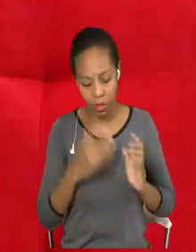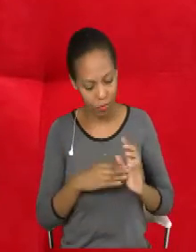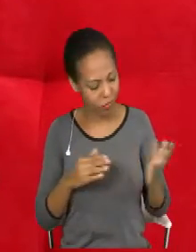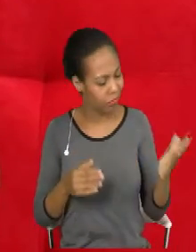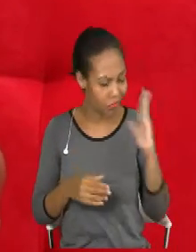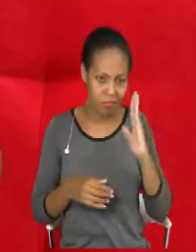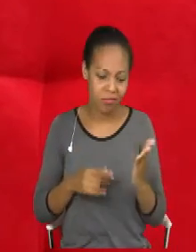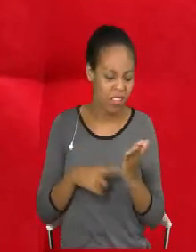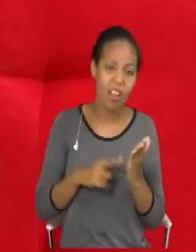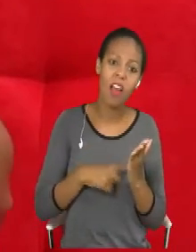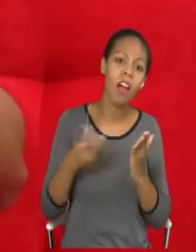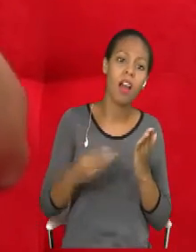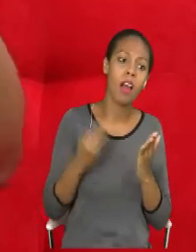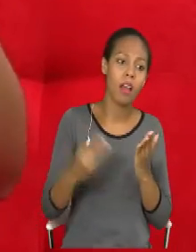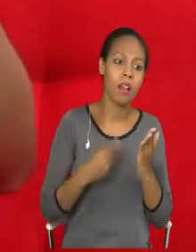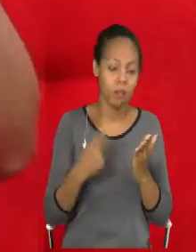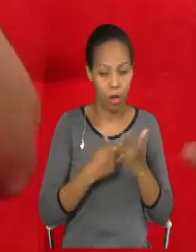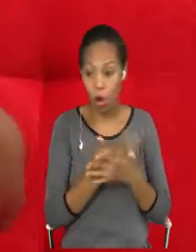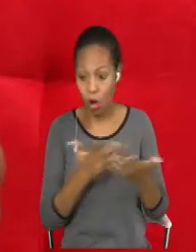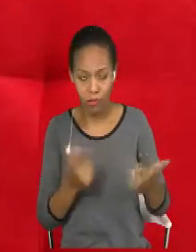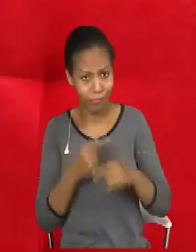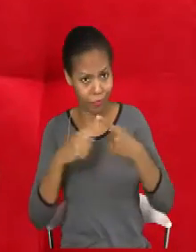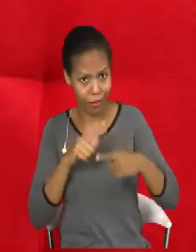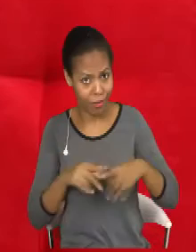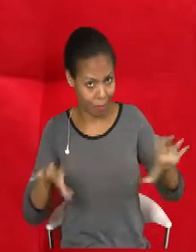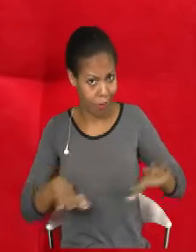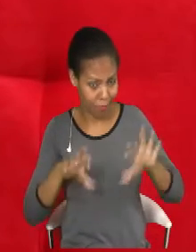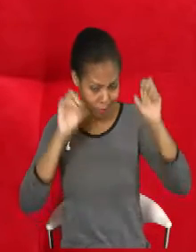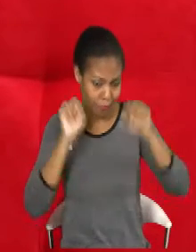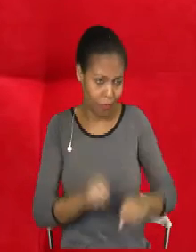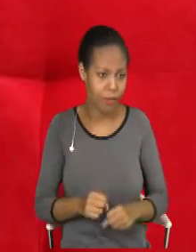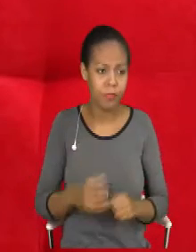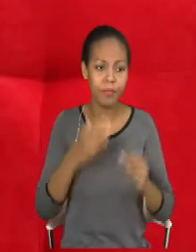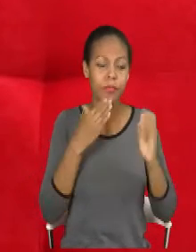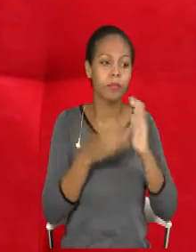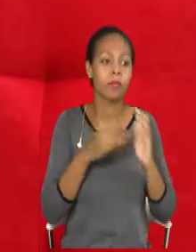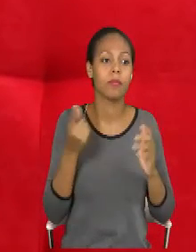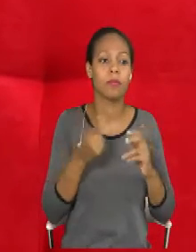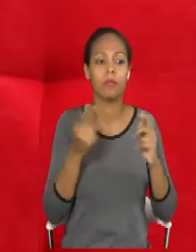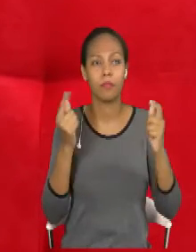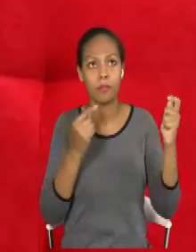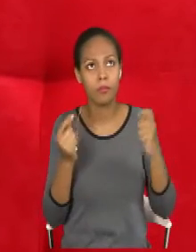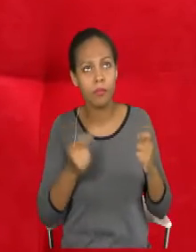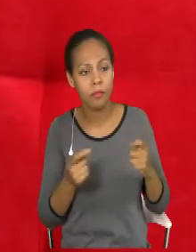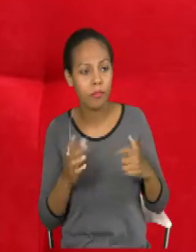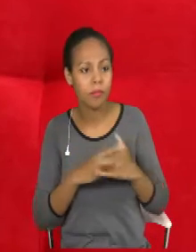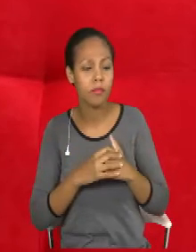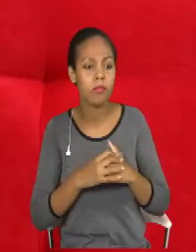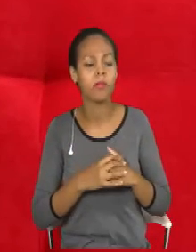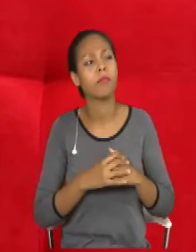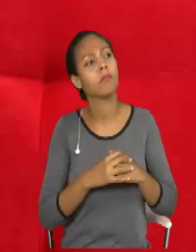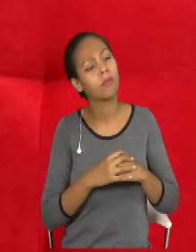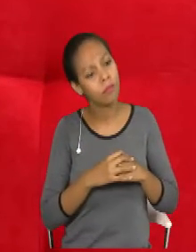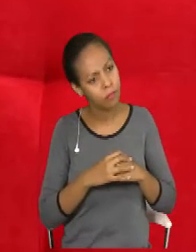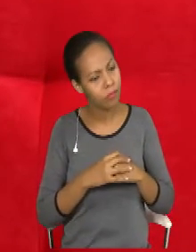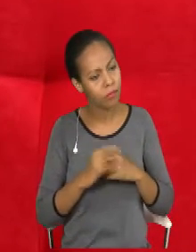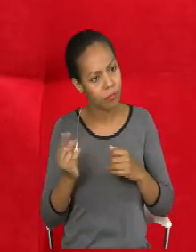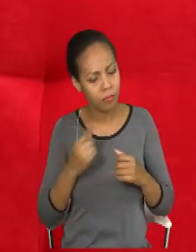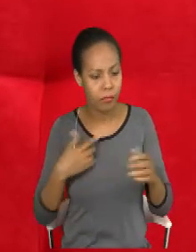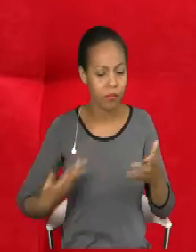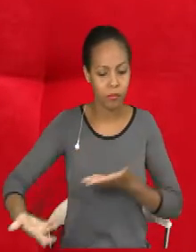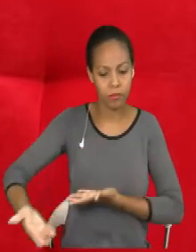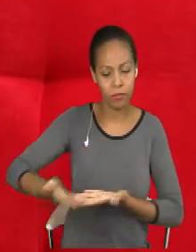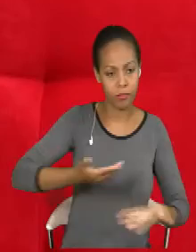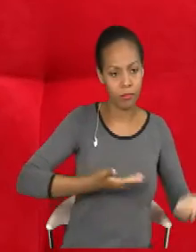Sí. Se pueden hacer muchas cosas. Pero ahora, cuando les hablaba de economía colaborativa, surge algo muy interesante, y es